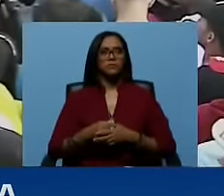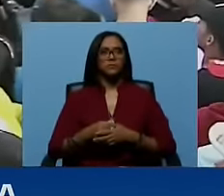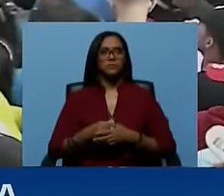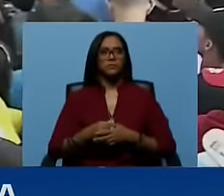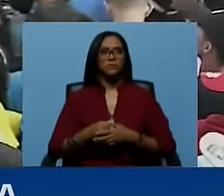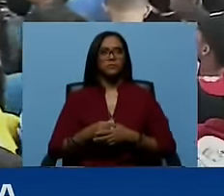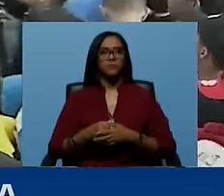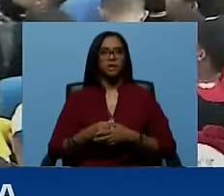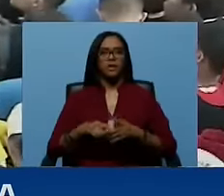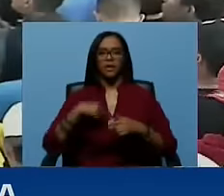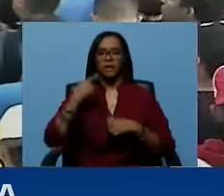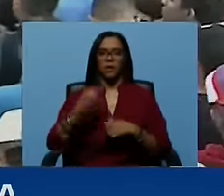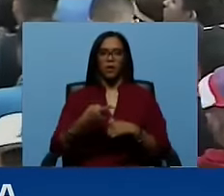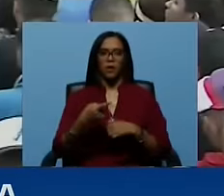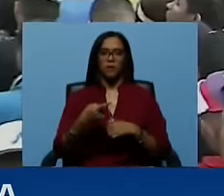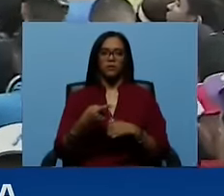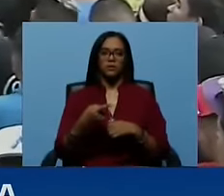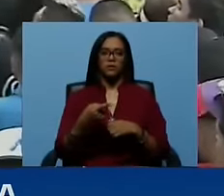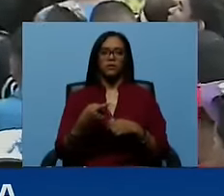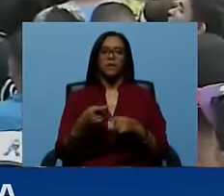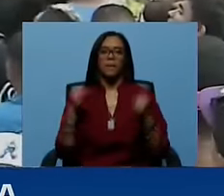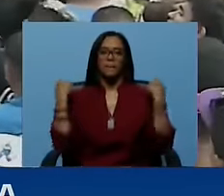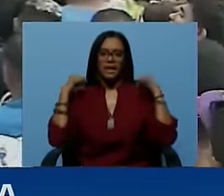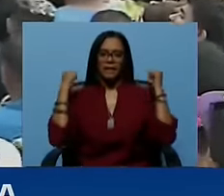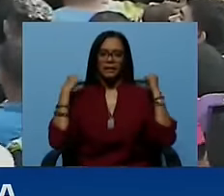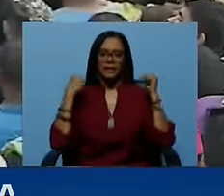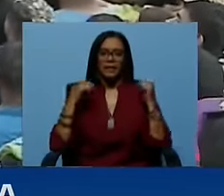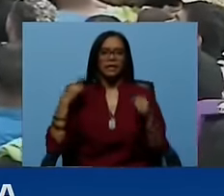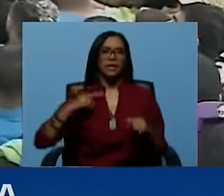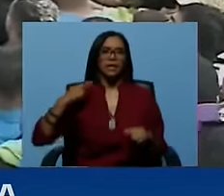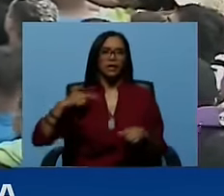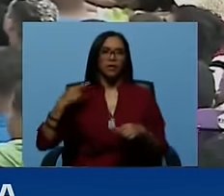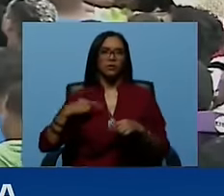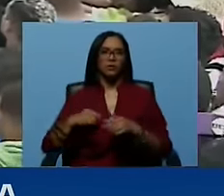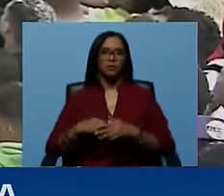y de otras prácticas ancestrales.